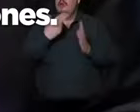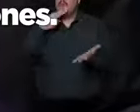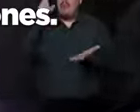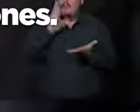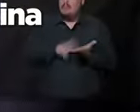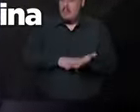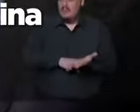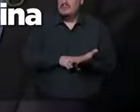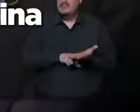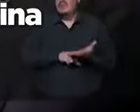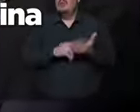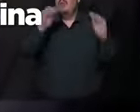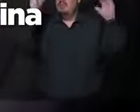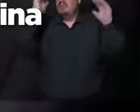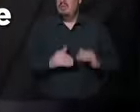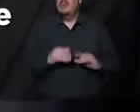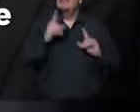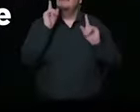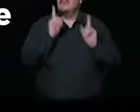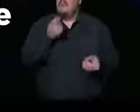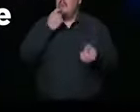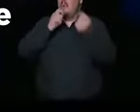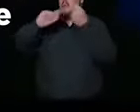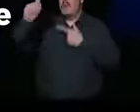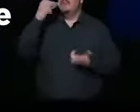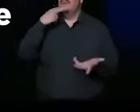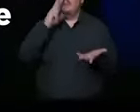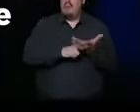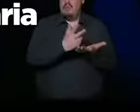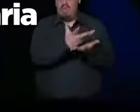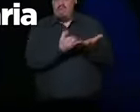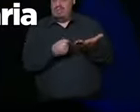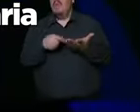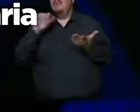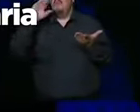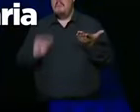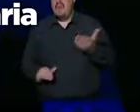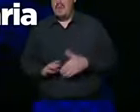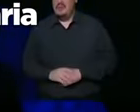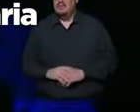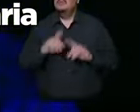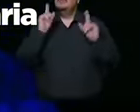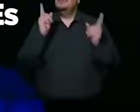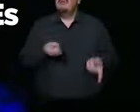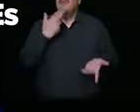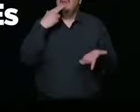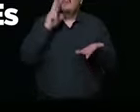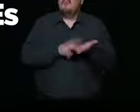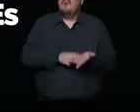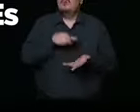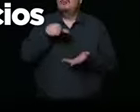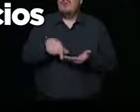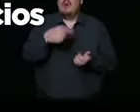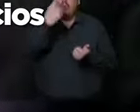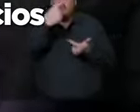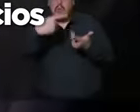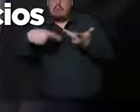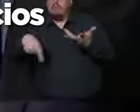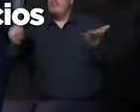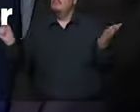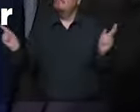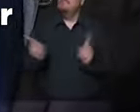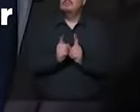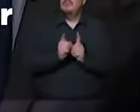retenciones la salida de Argentina es un camino sobre la simplificación tributaria para que nuestras pymes y nuestros